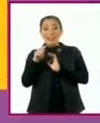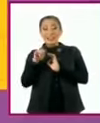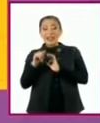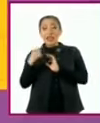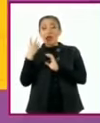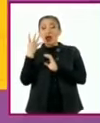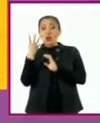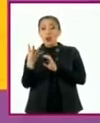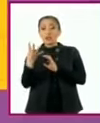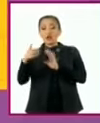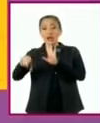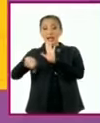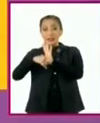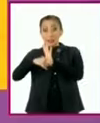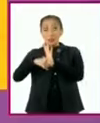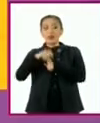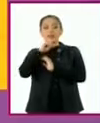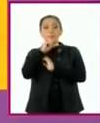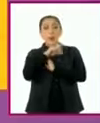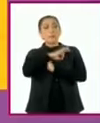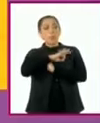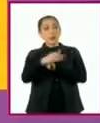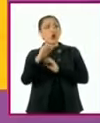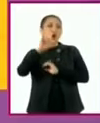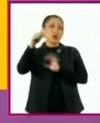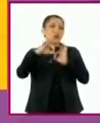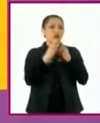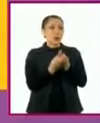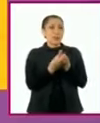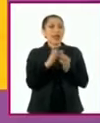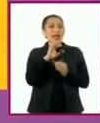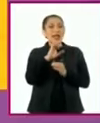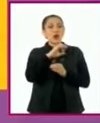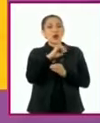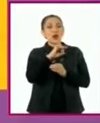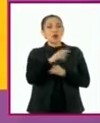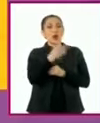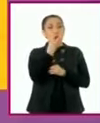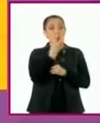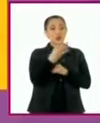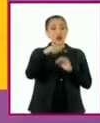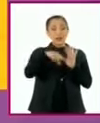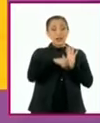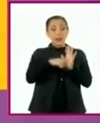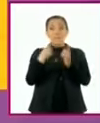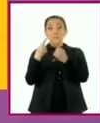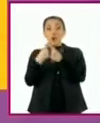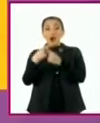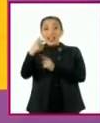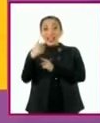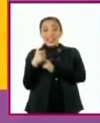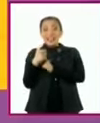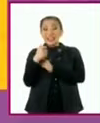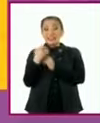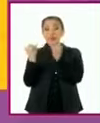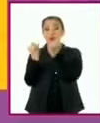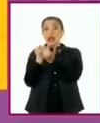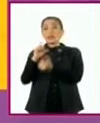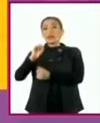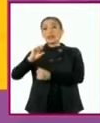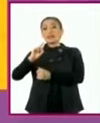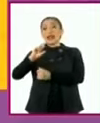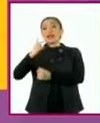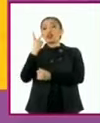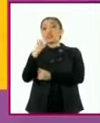negativo y también puede representarse con la ecuación 4 negativo por x igual a 32